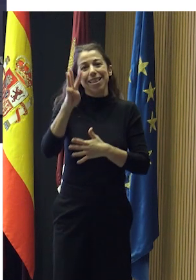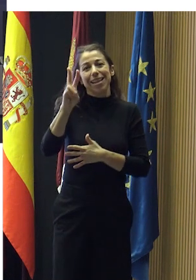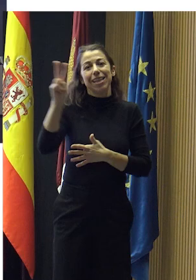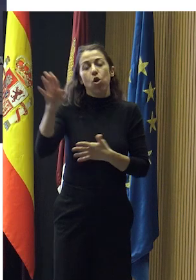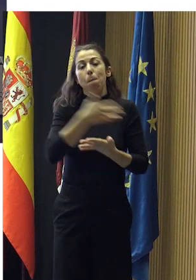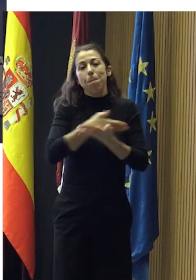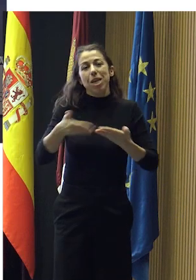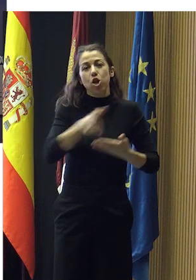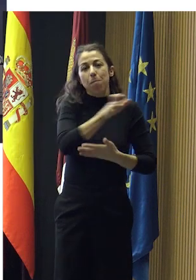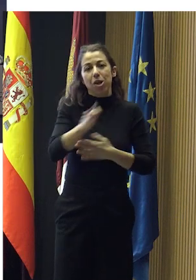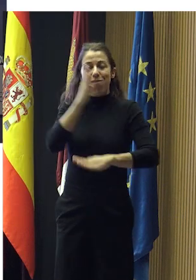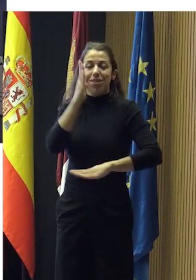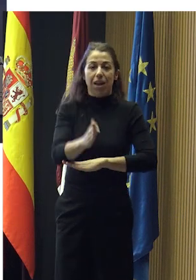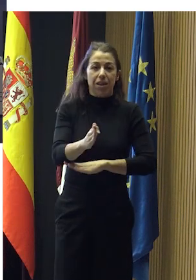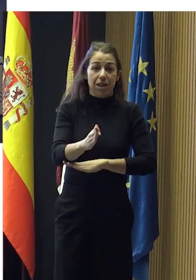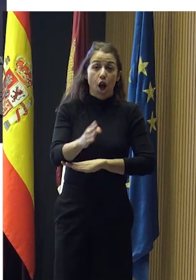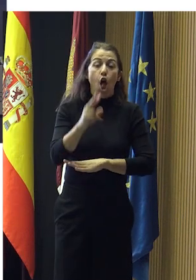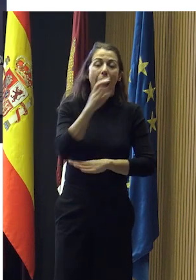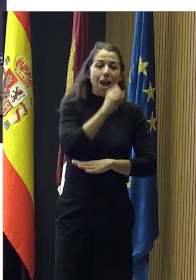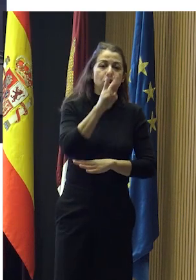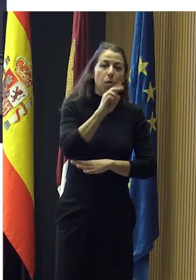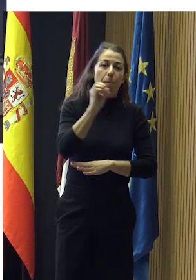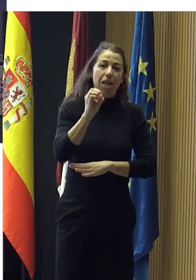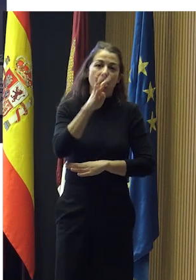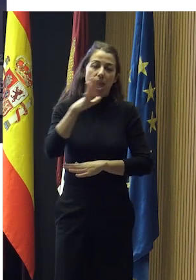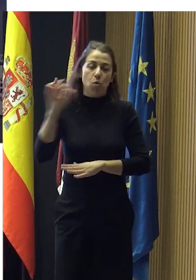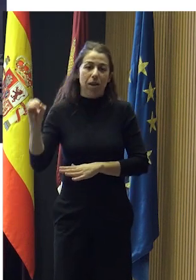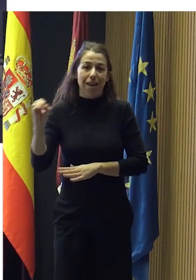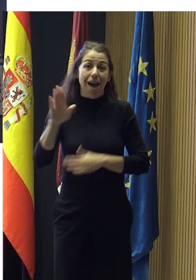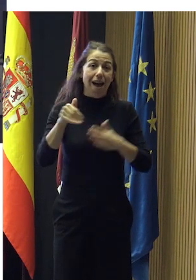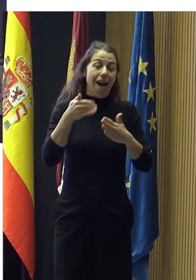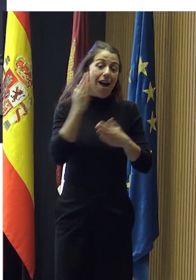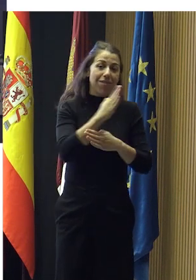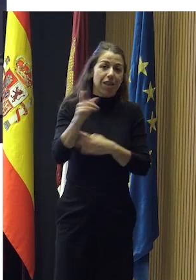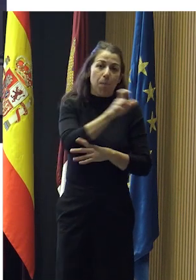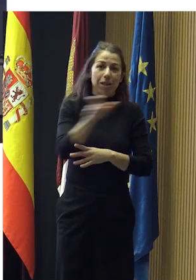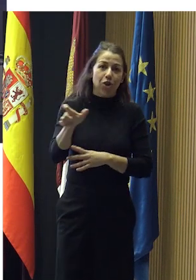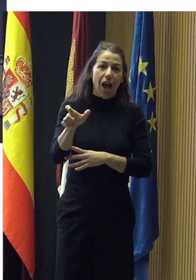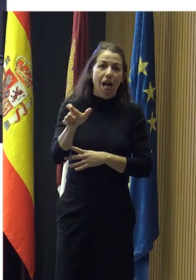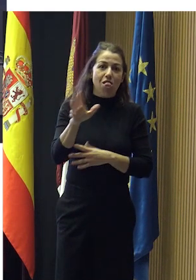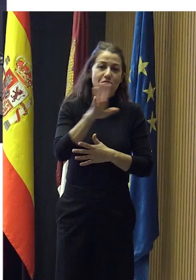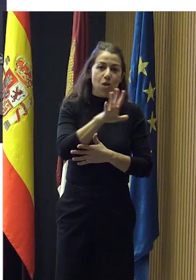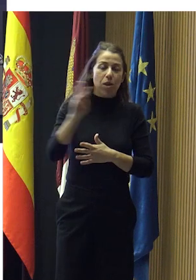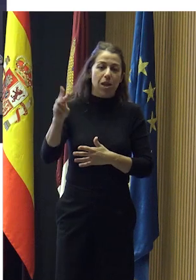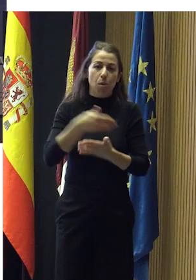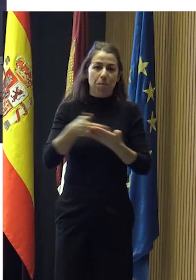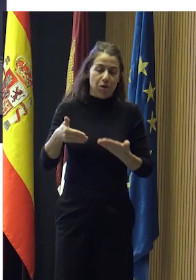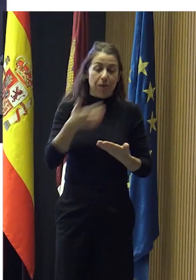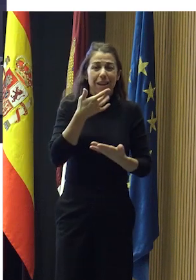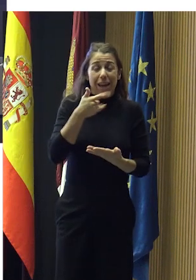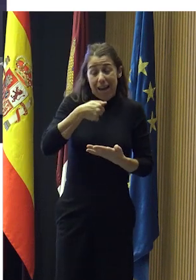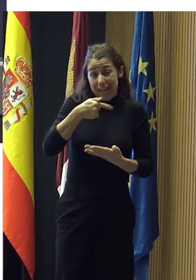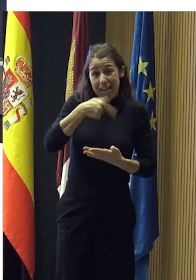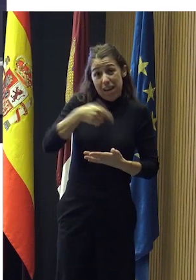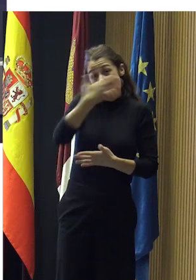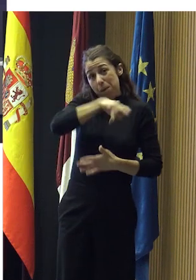millones. ¿Vale? En el año 2050 se pueden diagnosticar hasta 32 millones de cáncer. En el caso concreto de nuestro país, en el